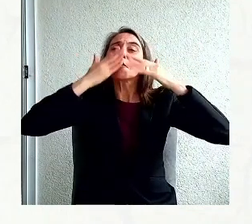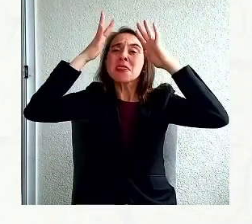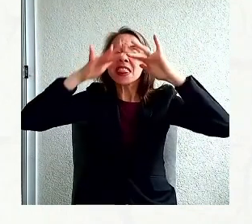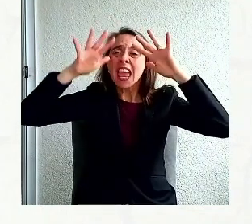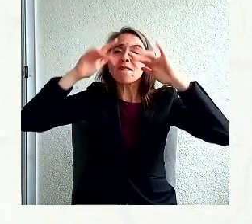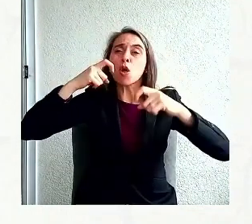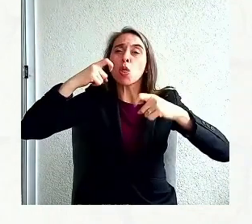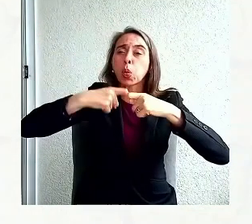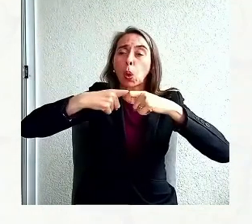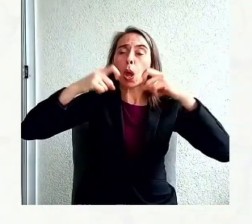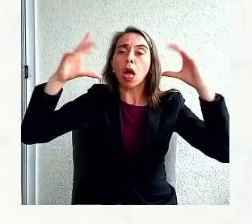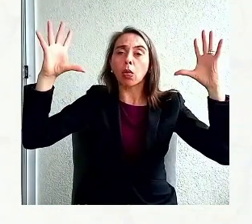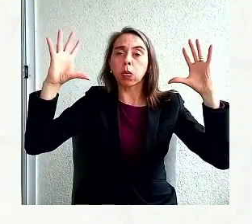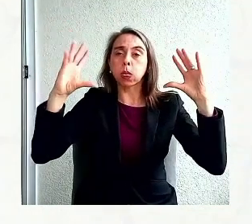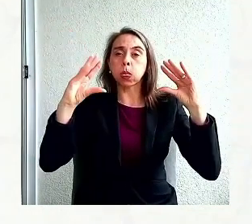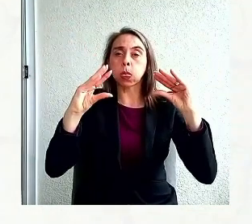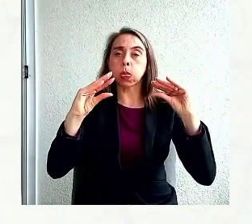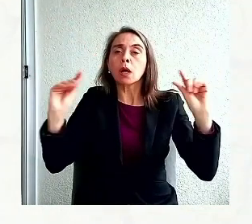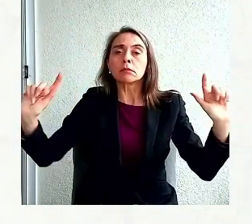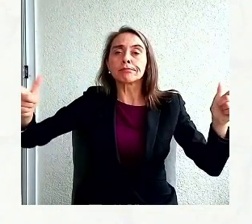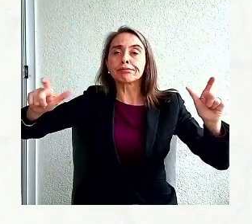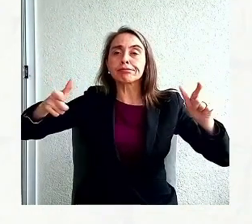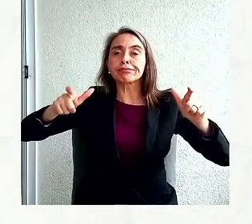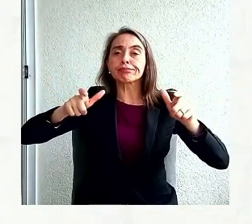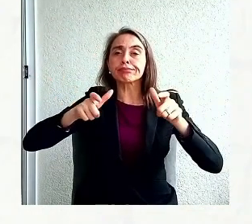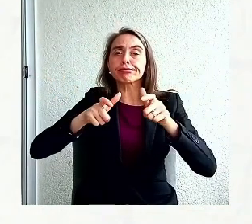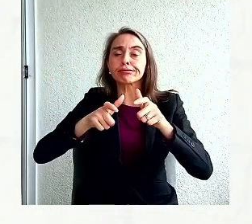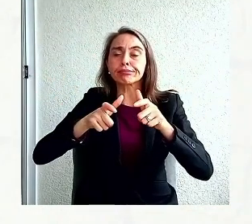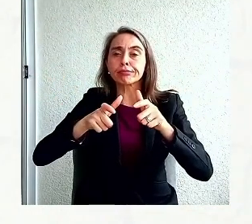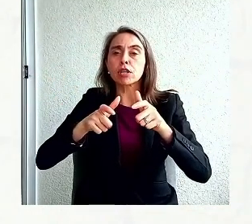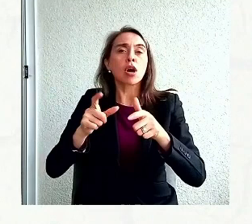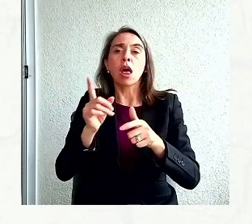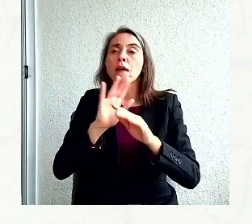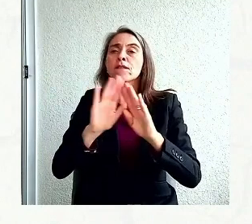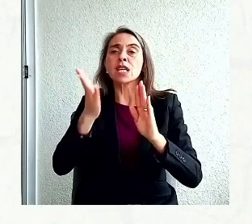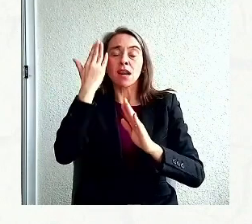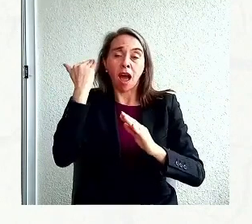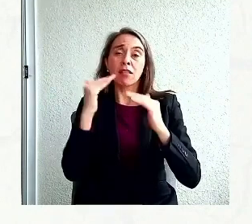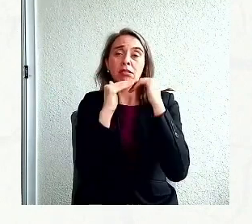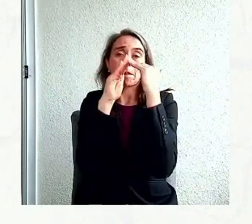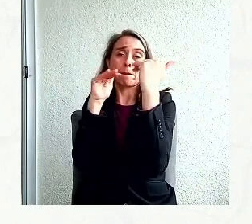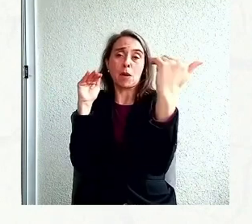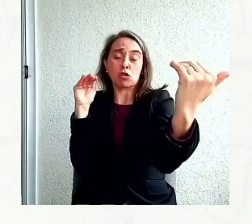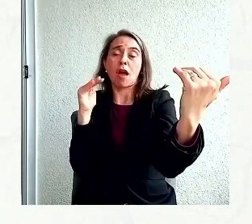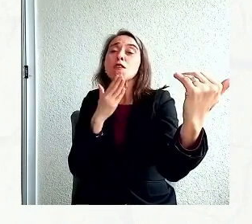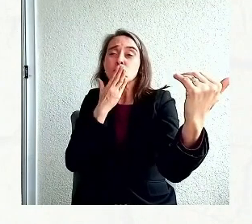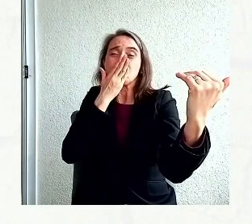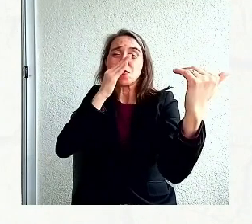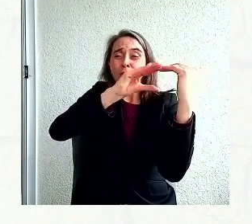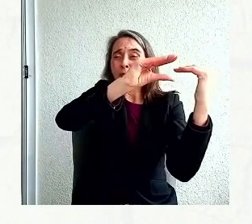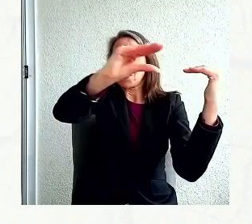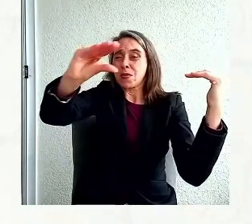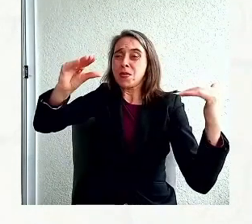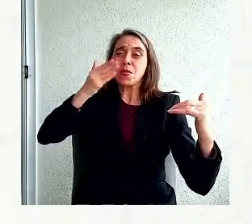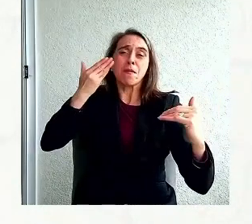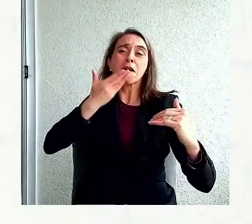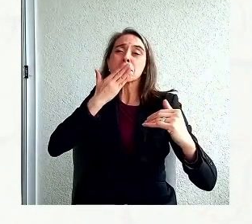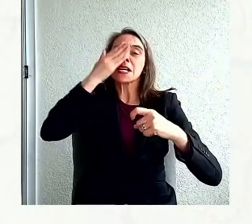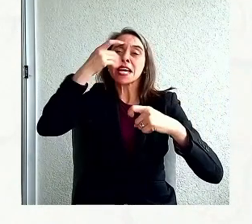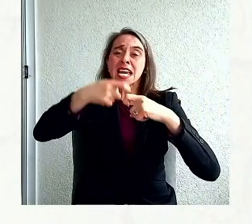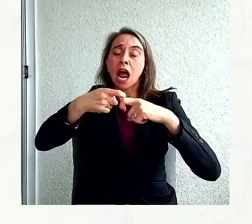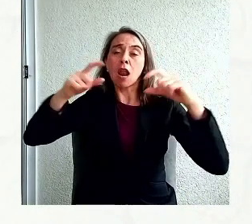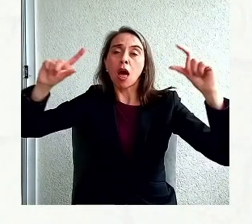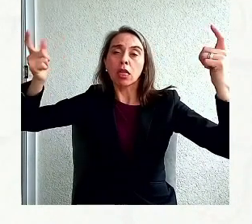ido retrocediendo estos glaciares. Y no solamente en la zona central, sino que en el desierto hay